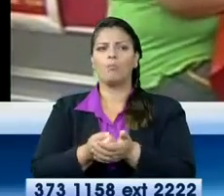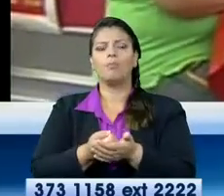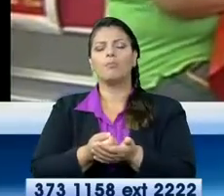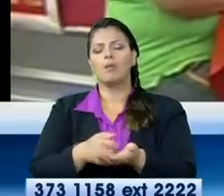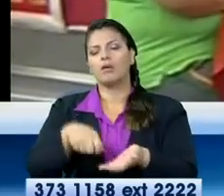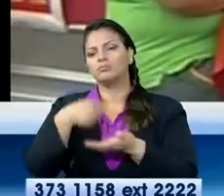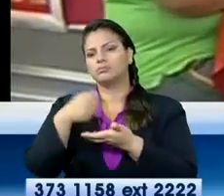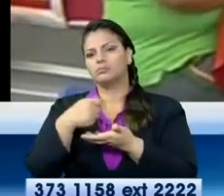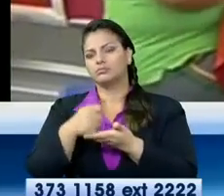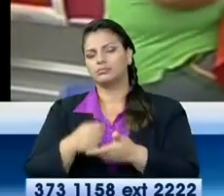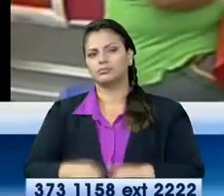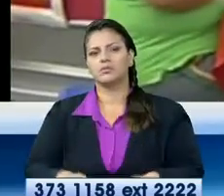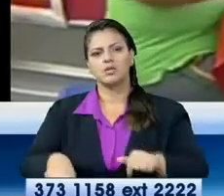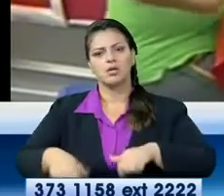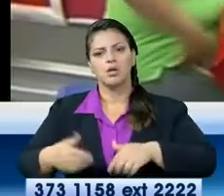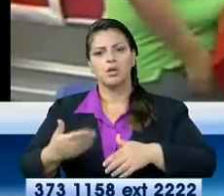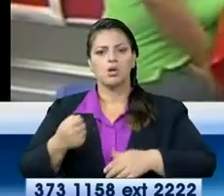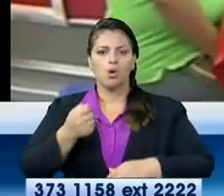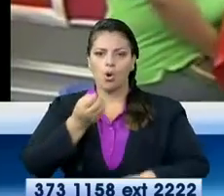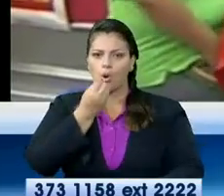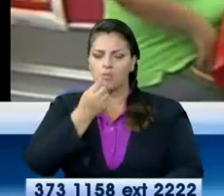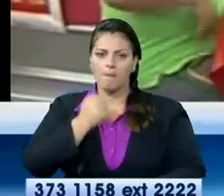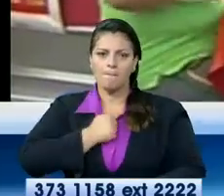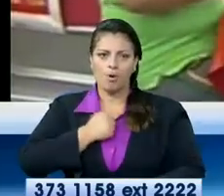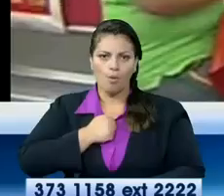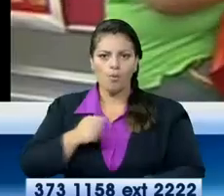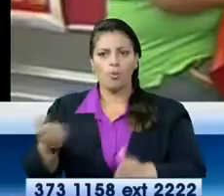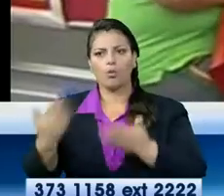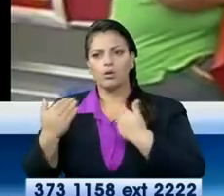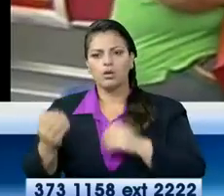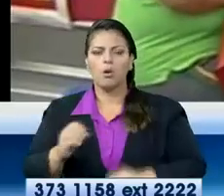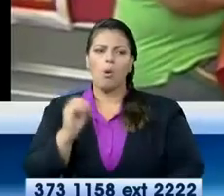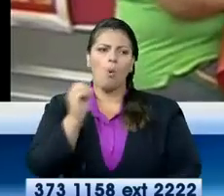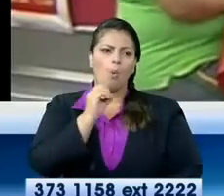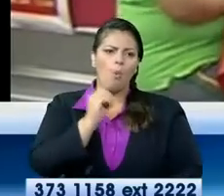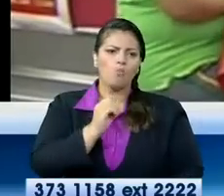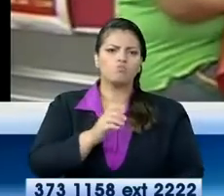proveniente de la SUAY, que también está rindiendo homenaje a Guayaquil. Así que esta feria, hasta las